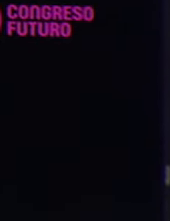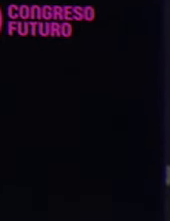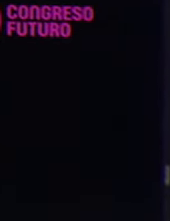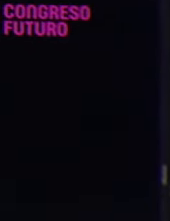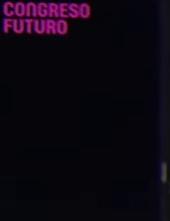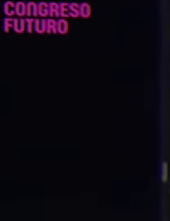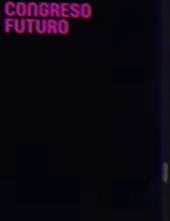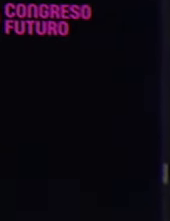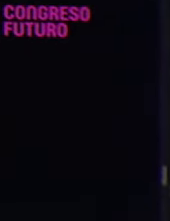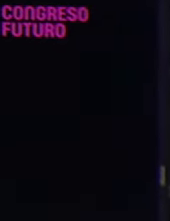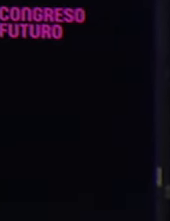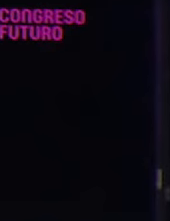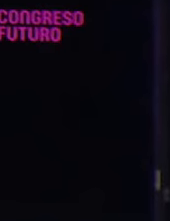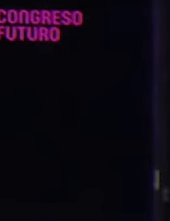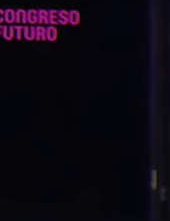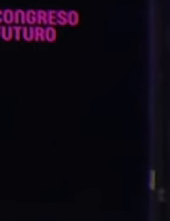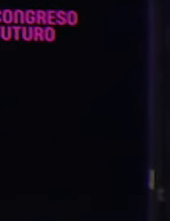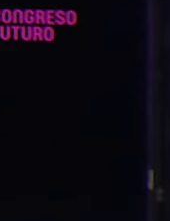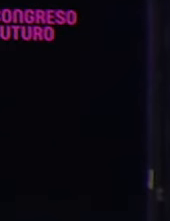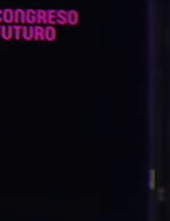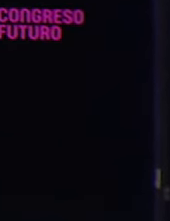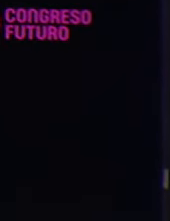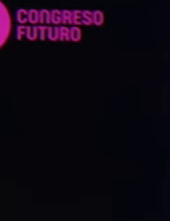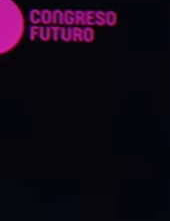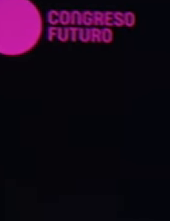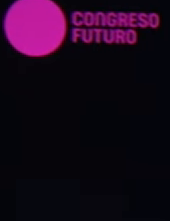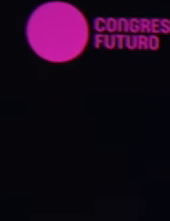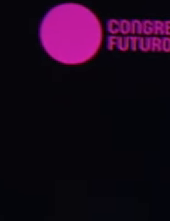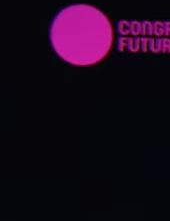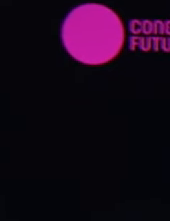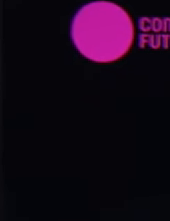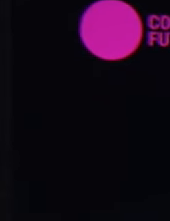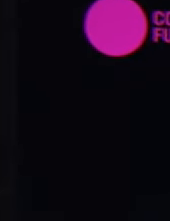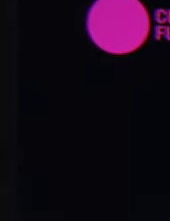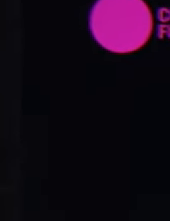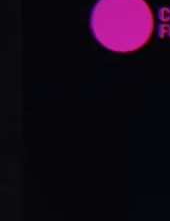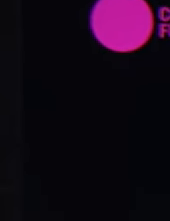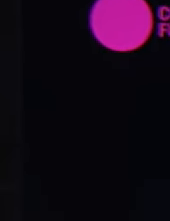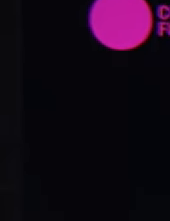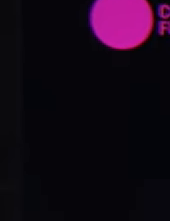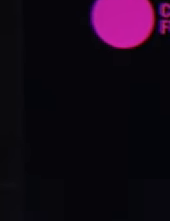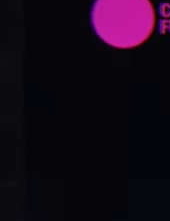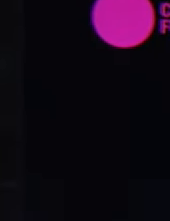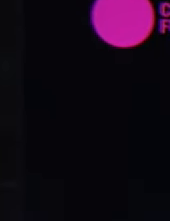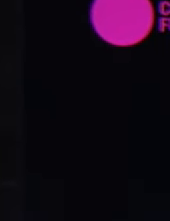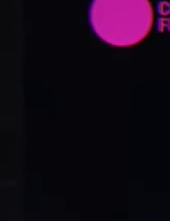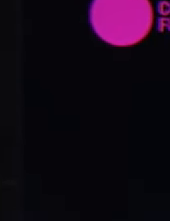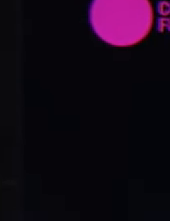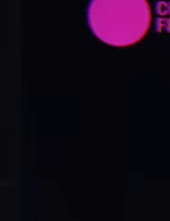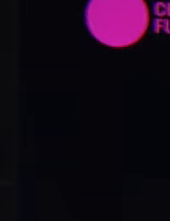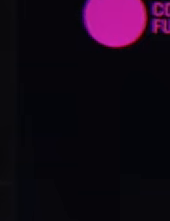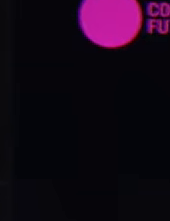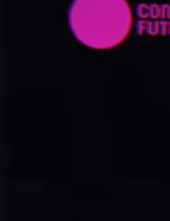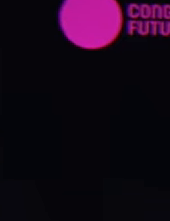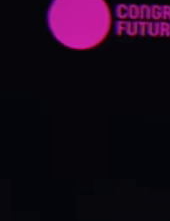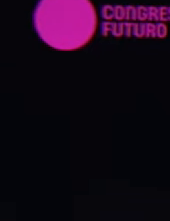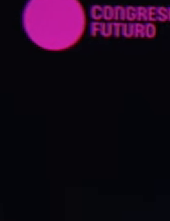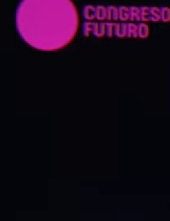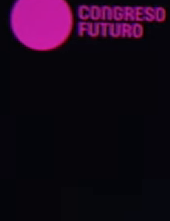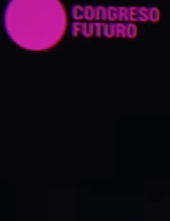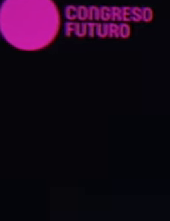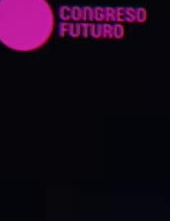del futuro y un gran placer para mí personalmente estar acá en chile así que